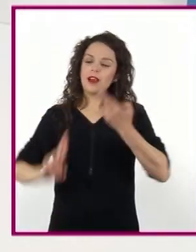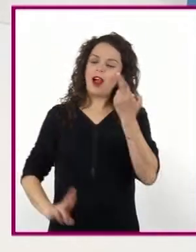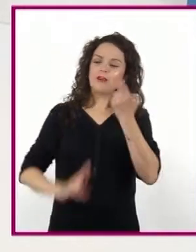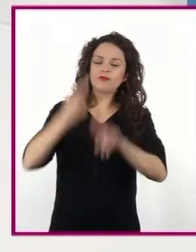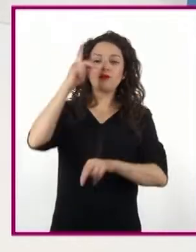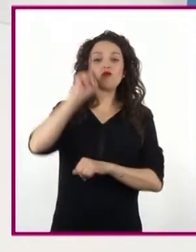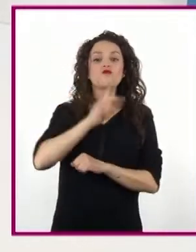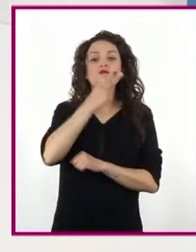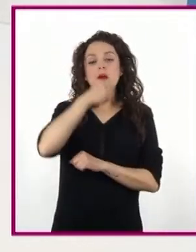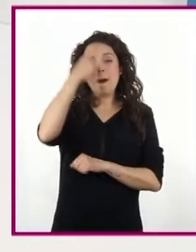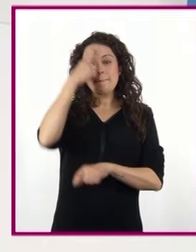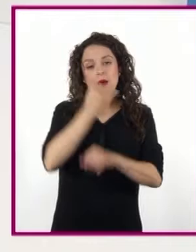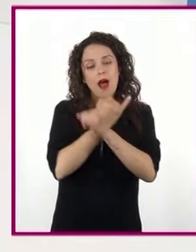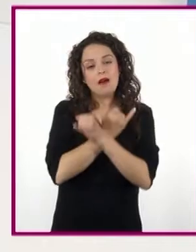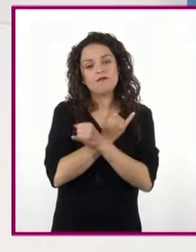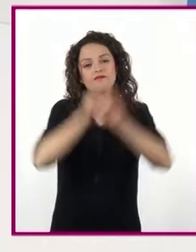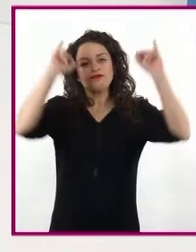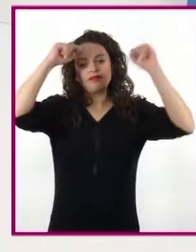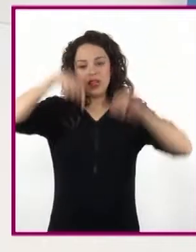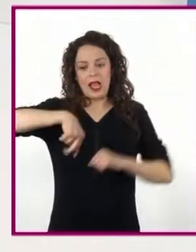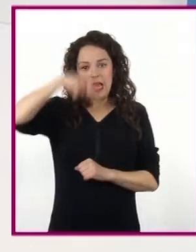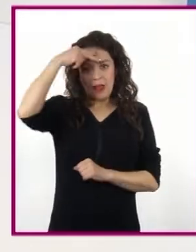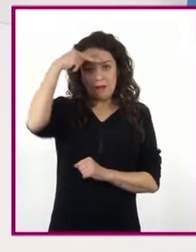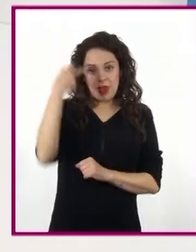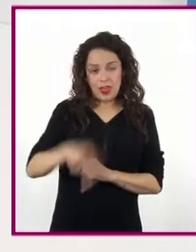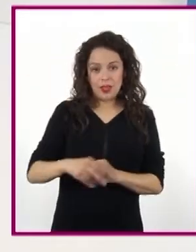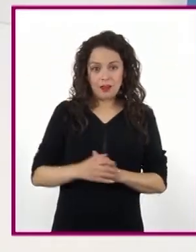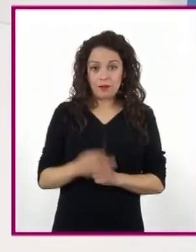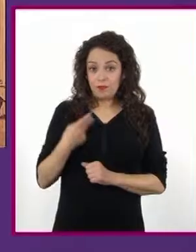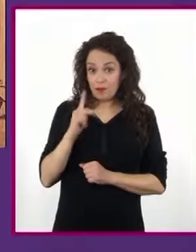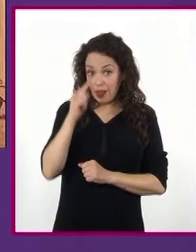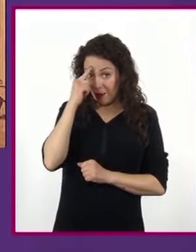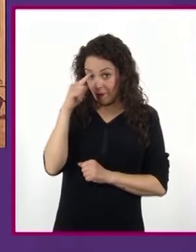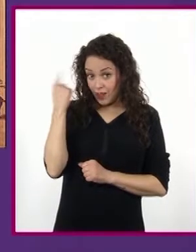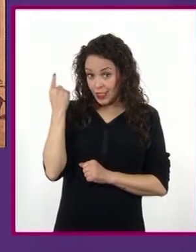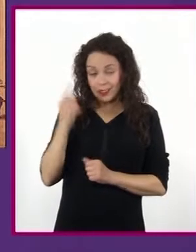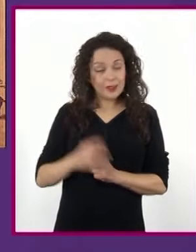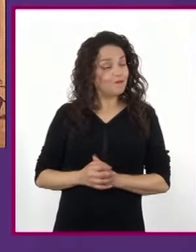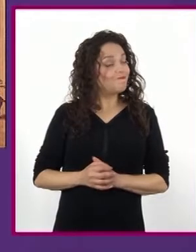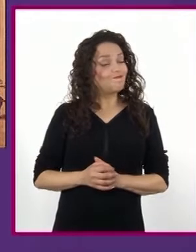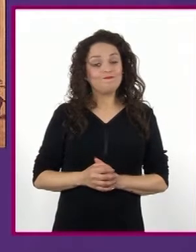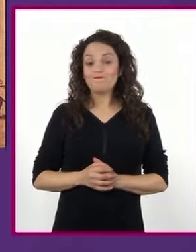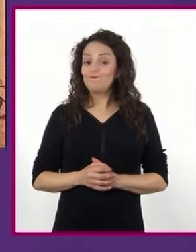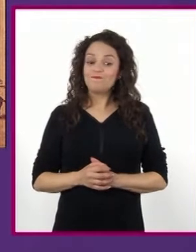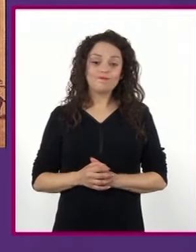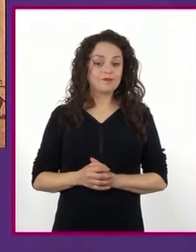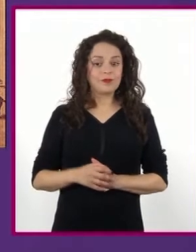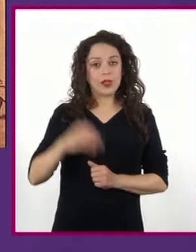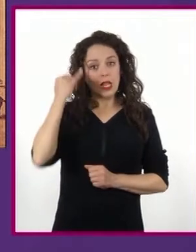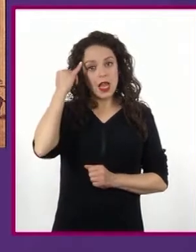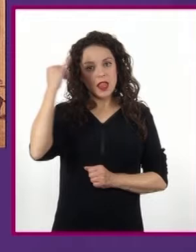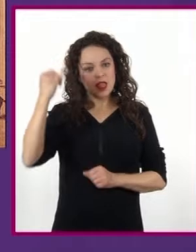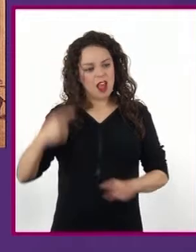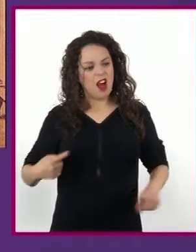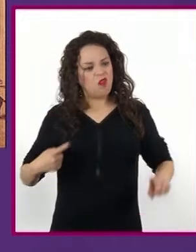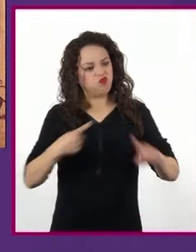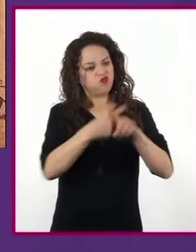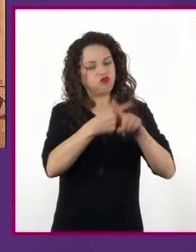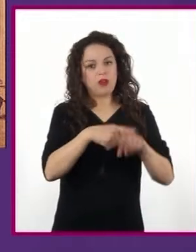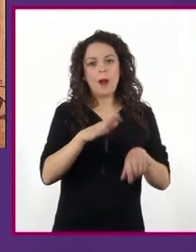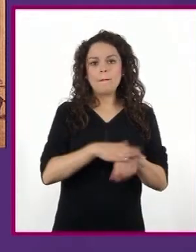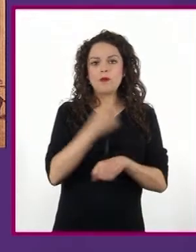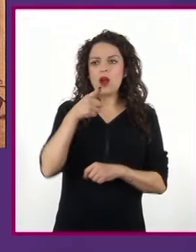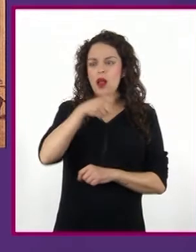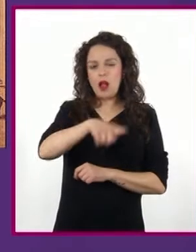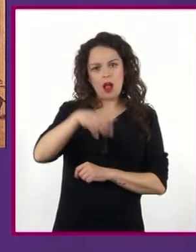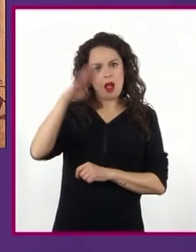revolucionarias de la independencia de nuestro país. Pero no fue fácil. Las ideas contrarias a un régimen autoritario y